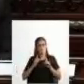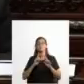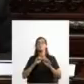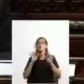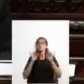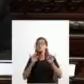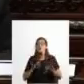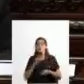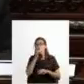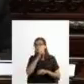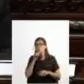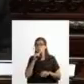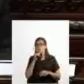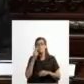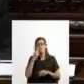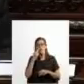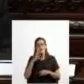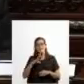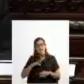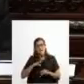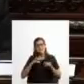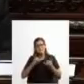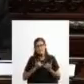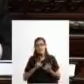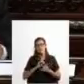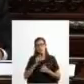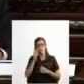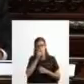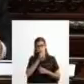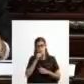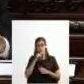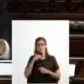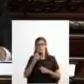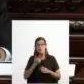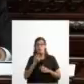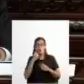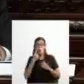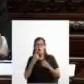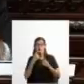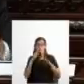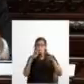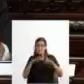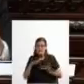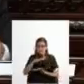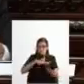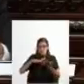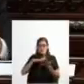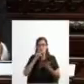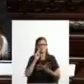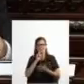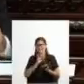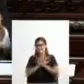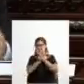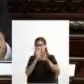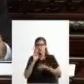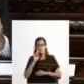Esto no soluciona el problema de fondo. Cuando baja la marea se ven las rocas. Hoy ha bajado la marea y